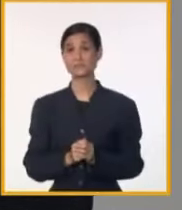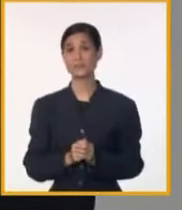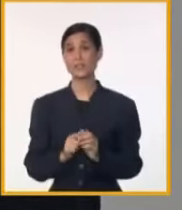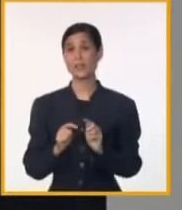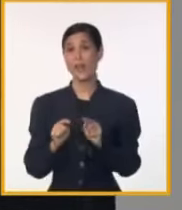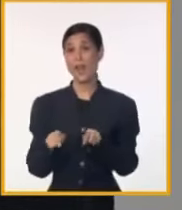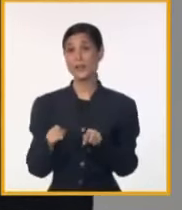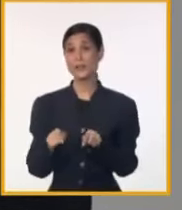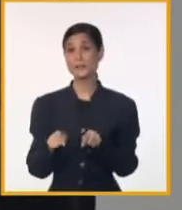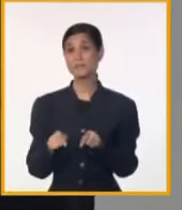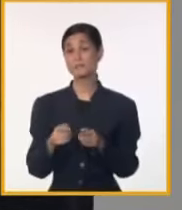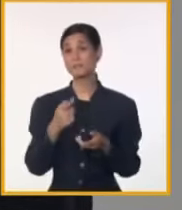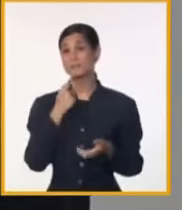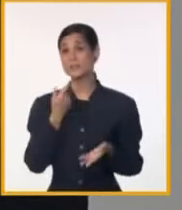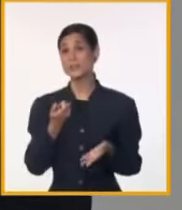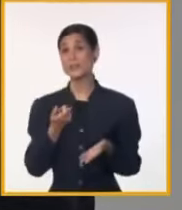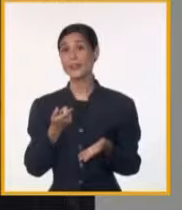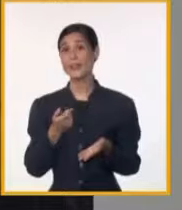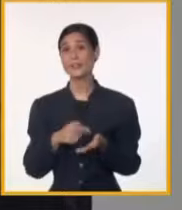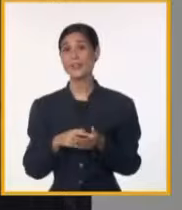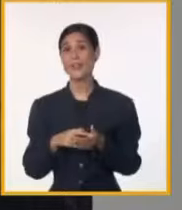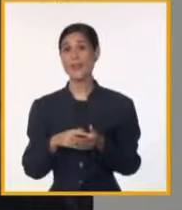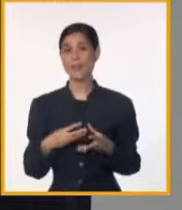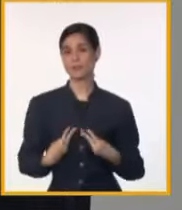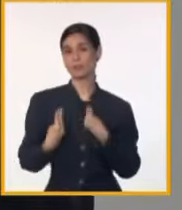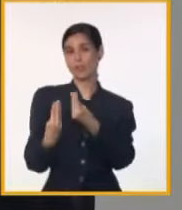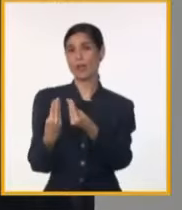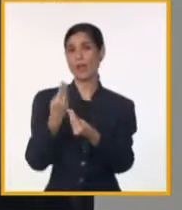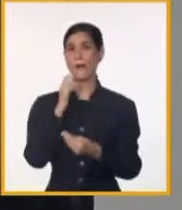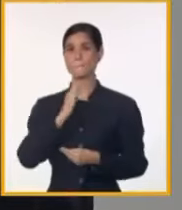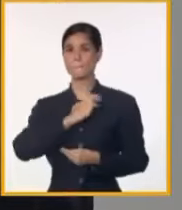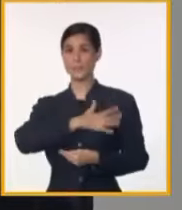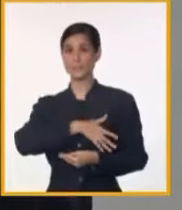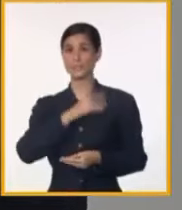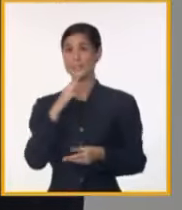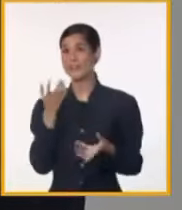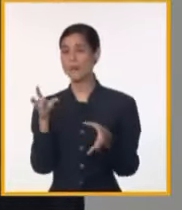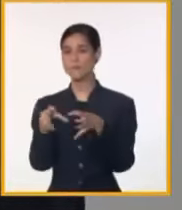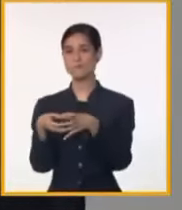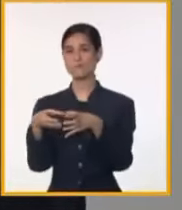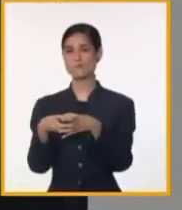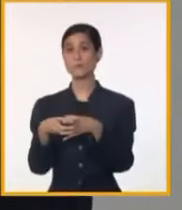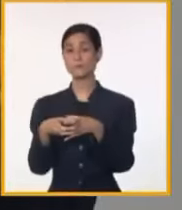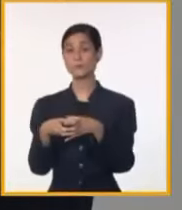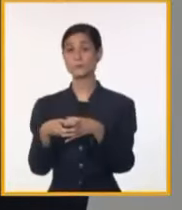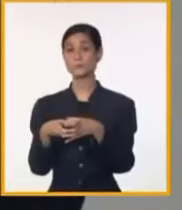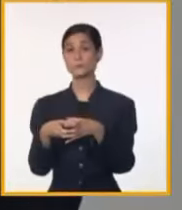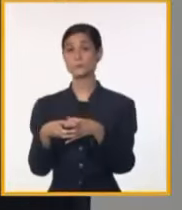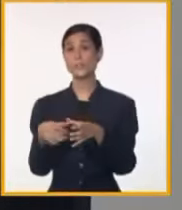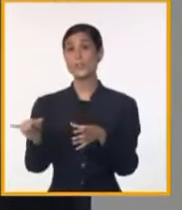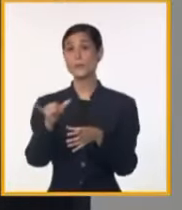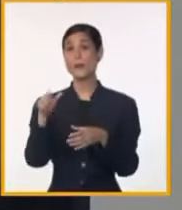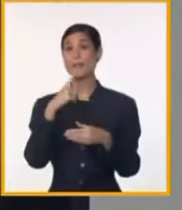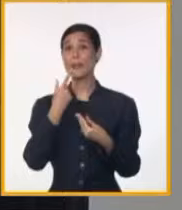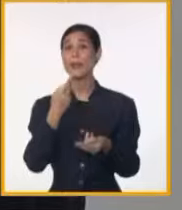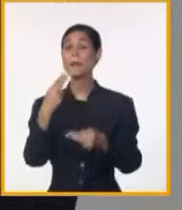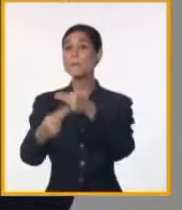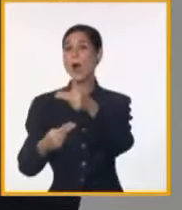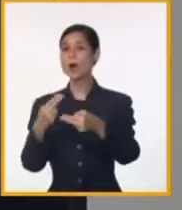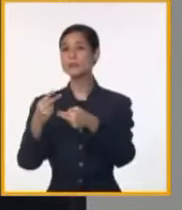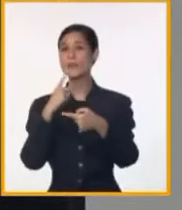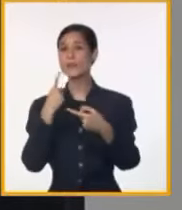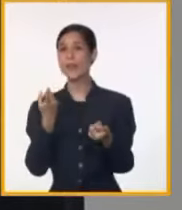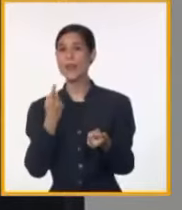o o entregando Palestina a los al movimiento sionista también se puso en marcha